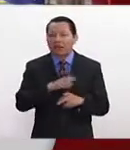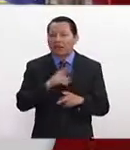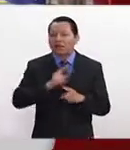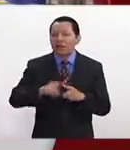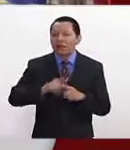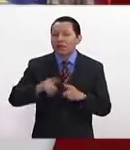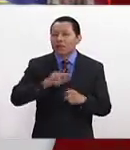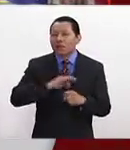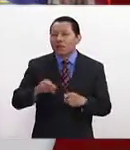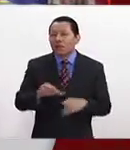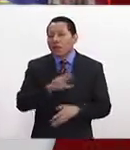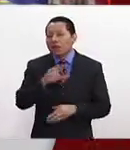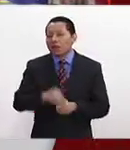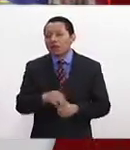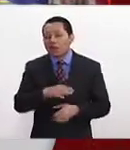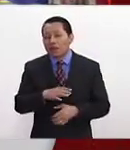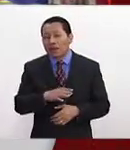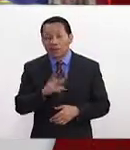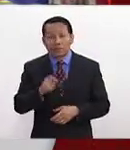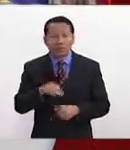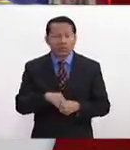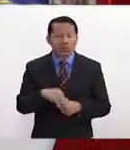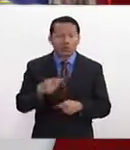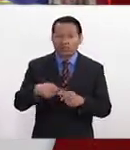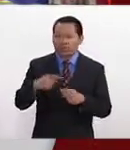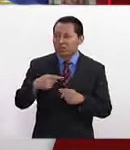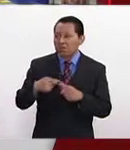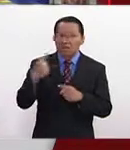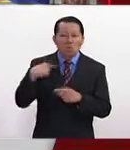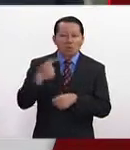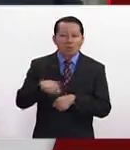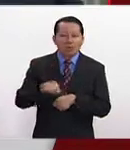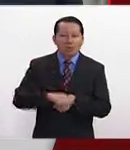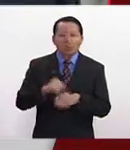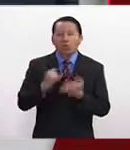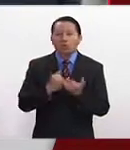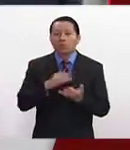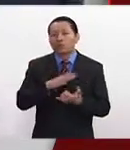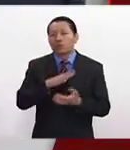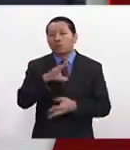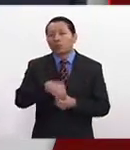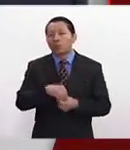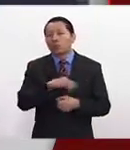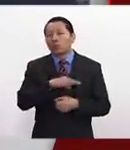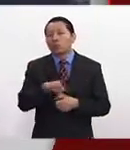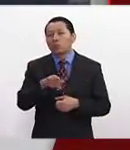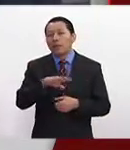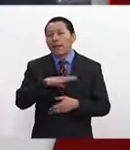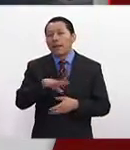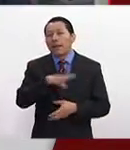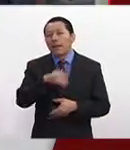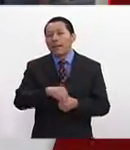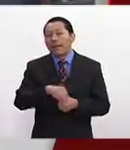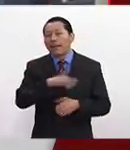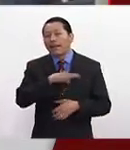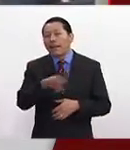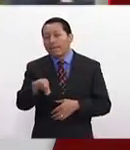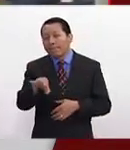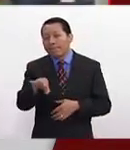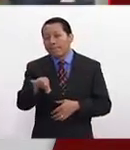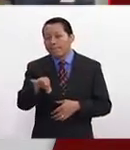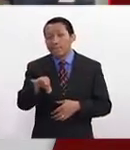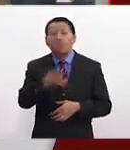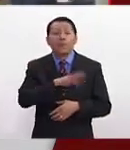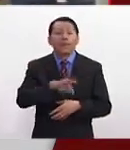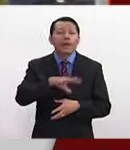también logísticos se votaron la semana pasada, y también la ley de transitoriedad, es decir, cómo se va a transitar de